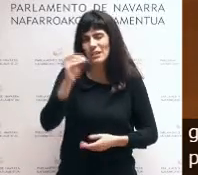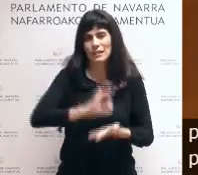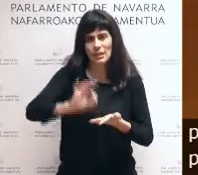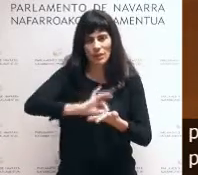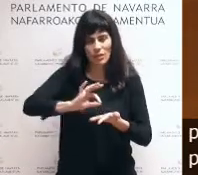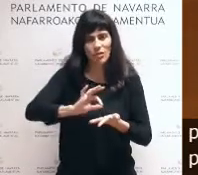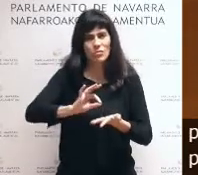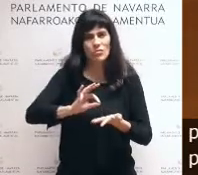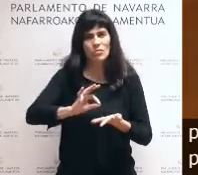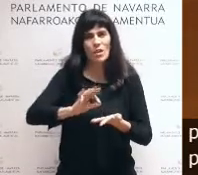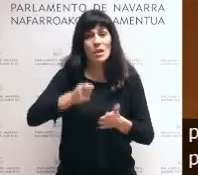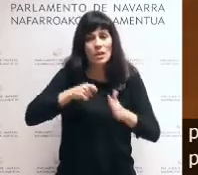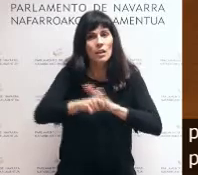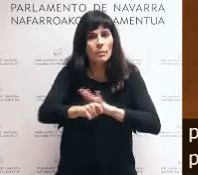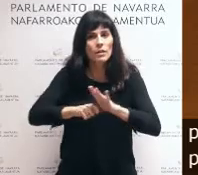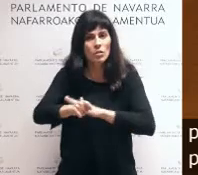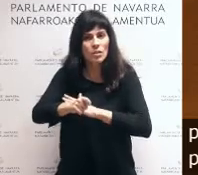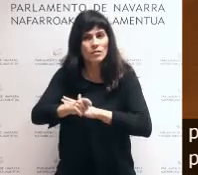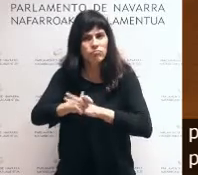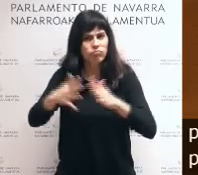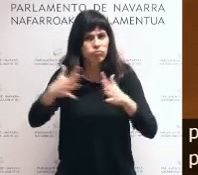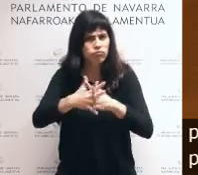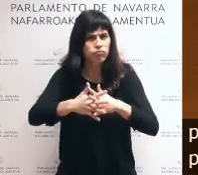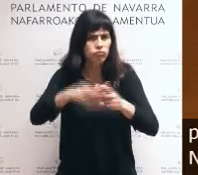las inversiones en infraestructuras en Navarra, por ejemplo.